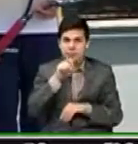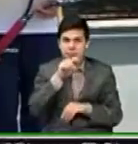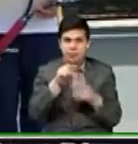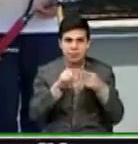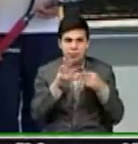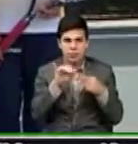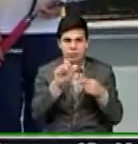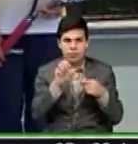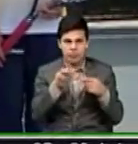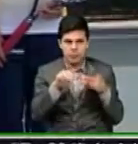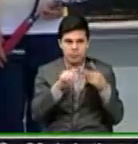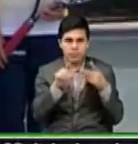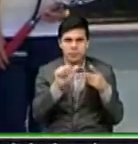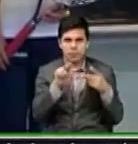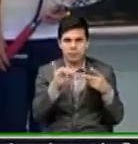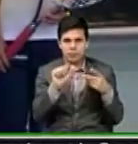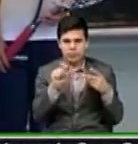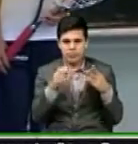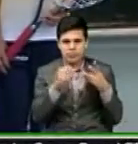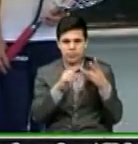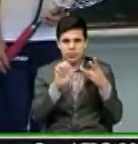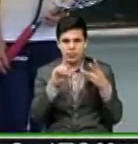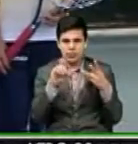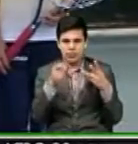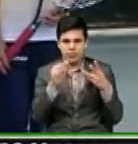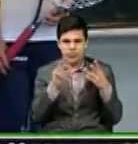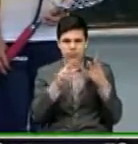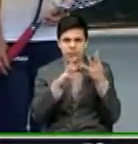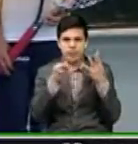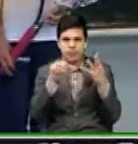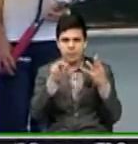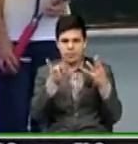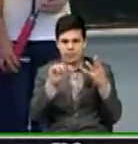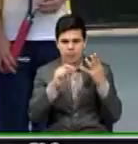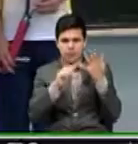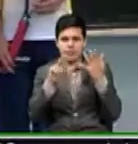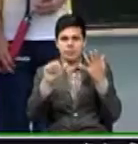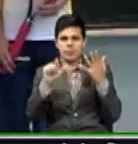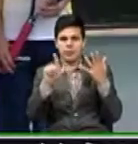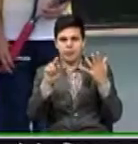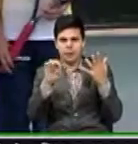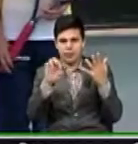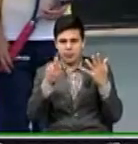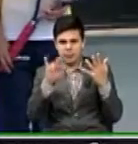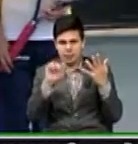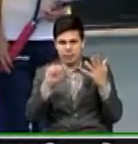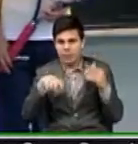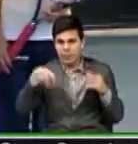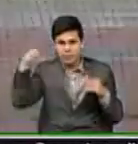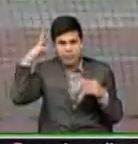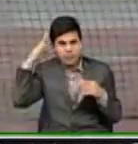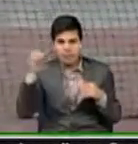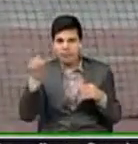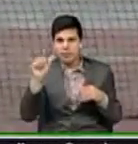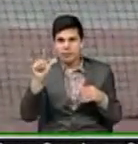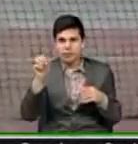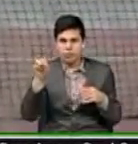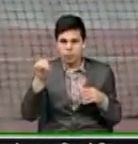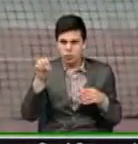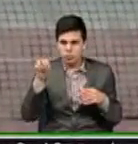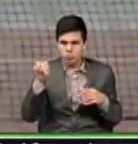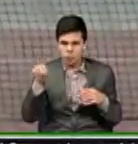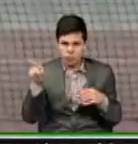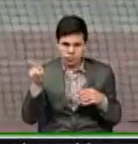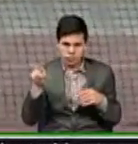son willian riveros santiago rueda édgar bautista maría padilla y valeria carreño mientras que por la frontera estará salomón sad los